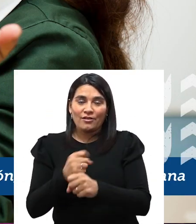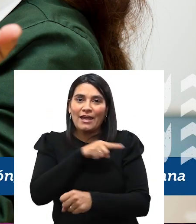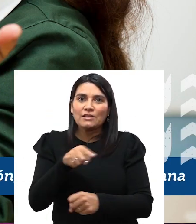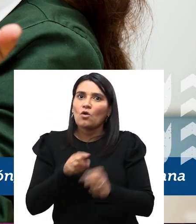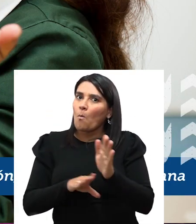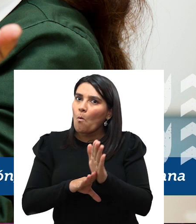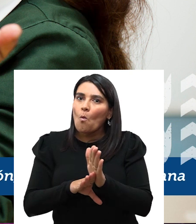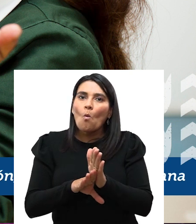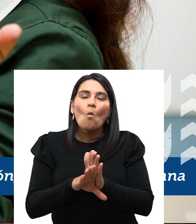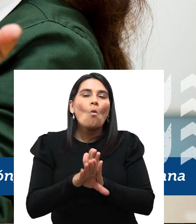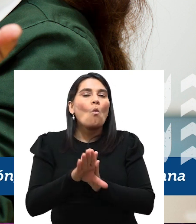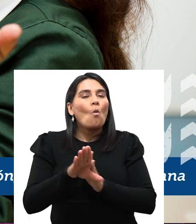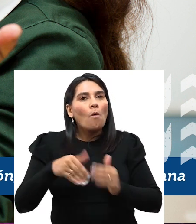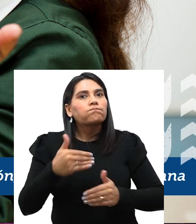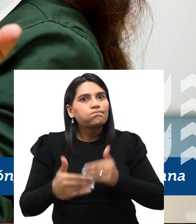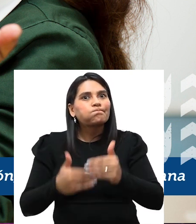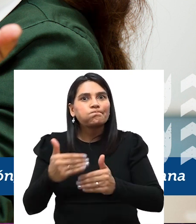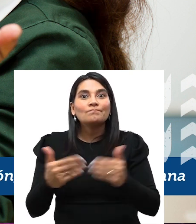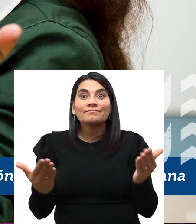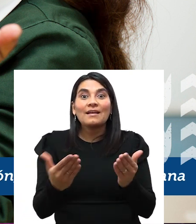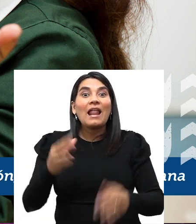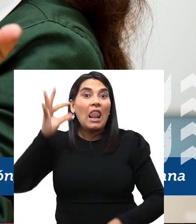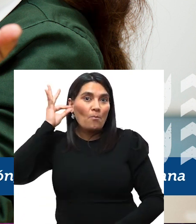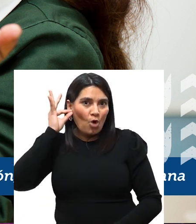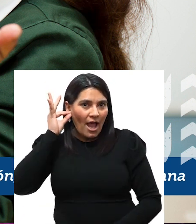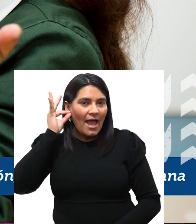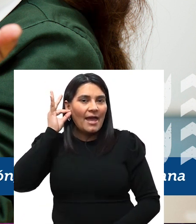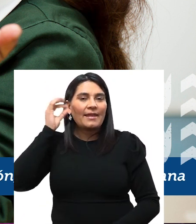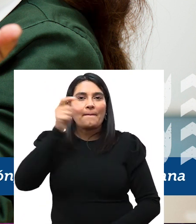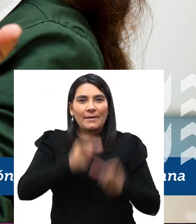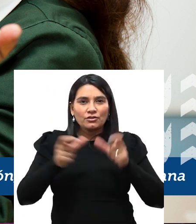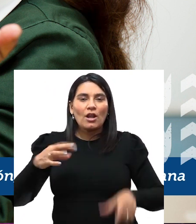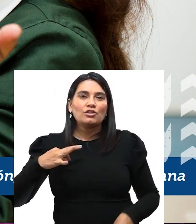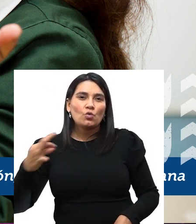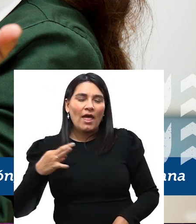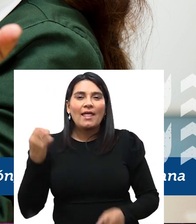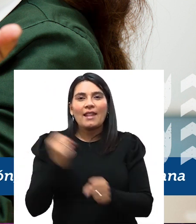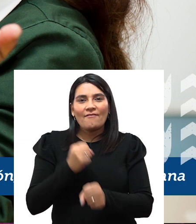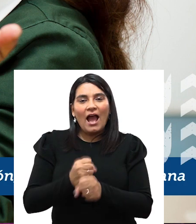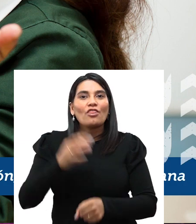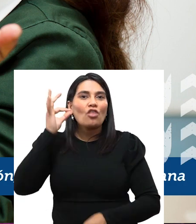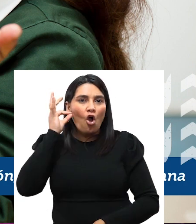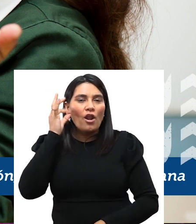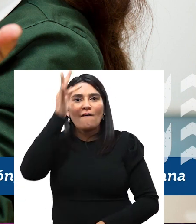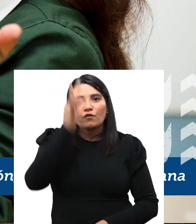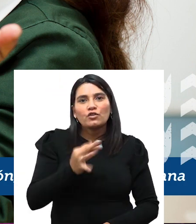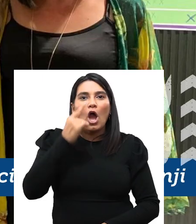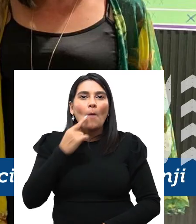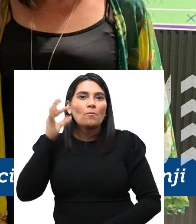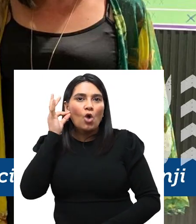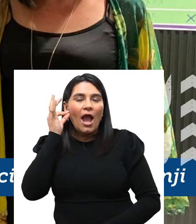una construcción, donde las mujeres, la ciudadanía, las trabajadoras, los funcionarios y funcionarias, las